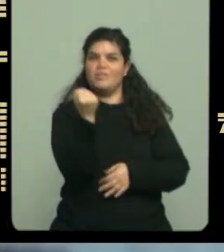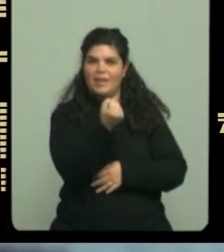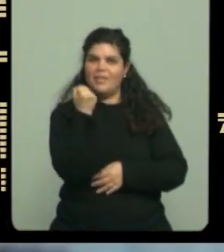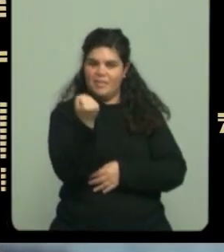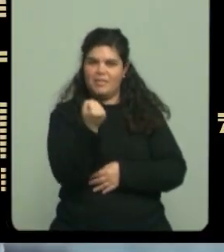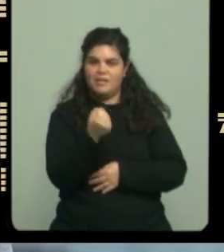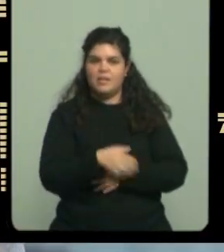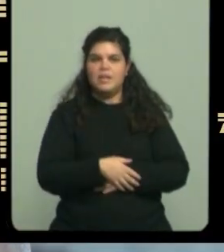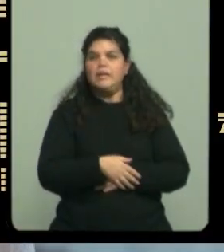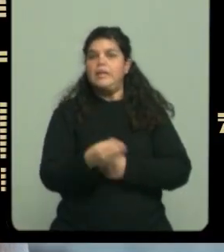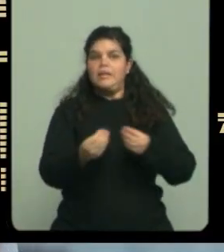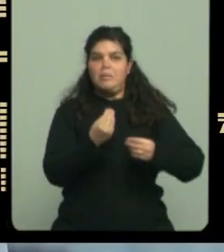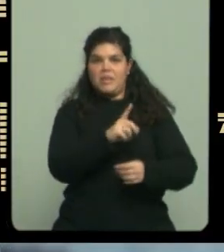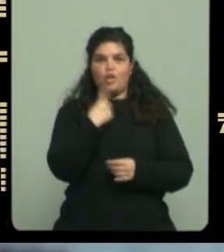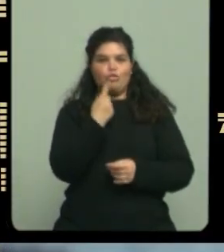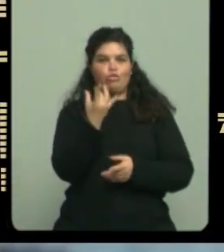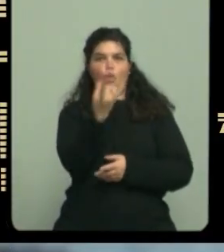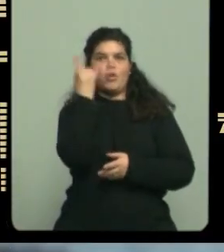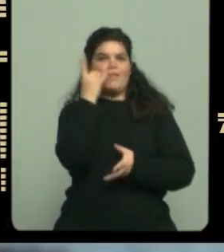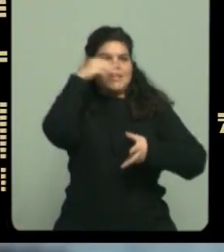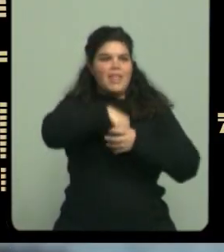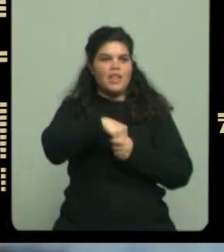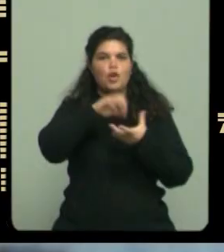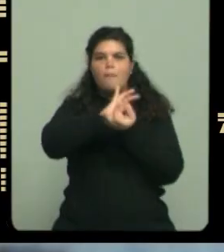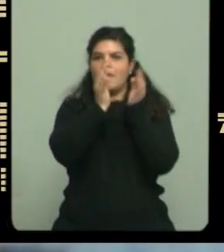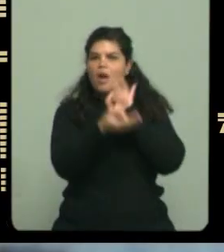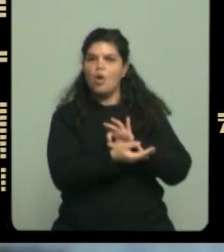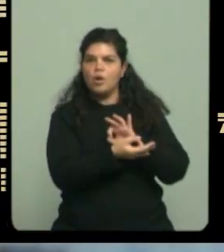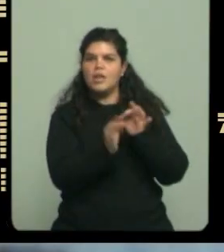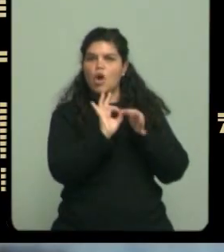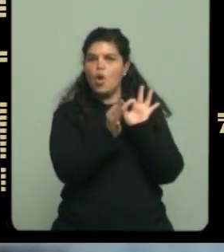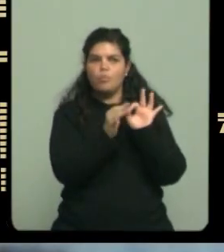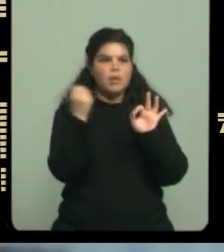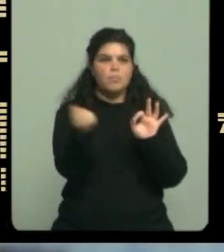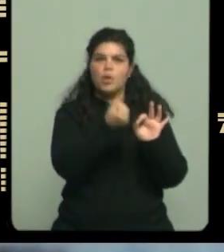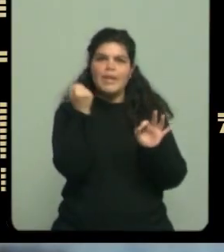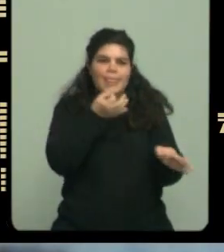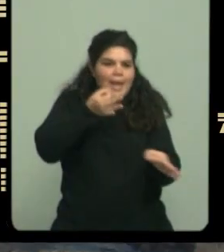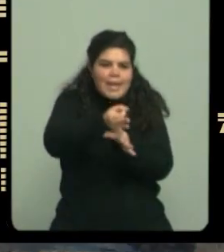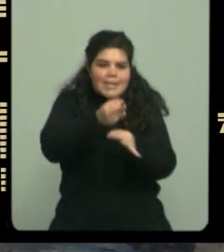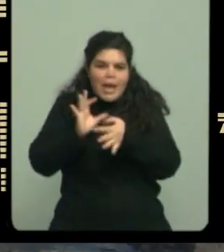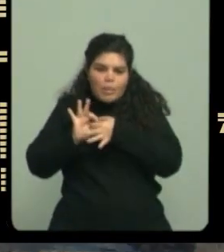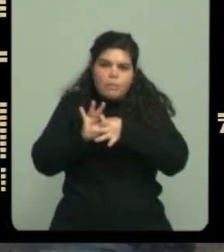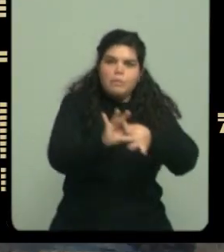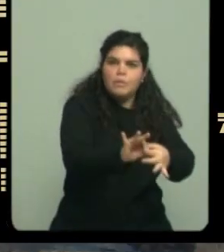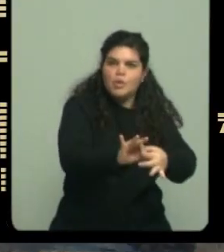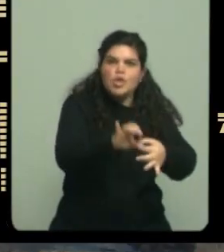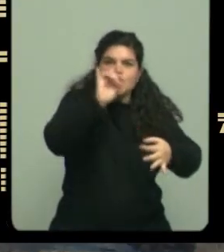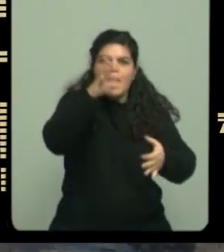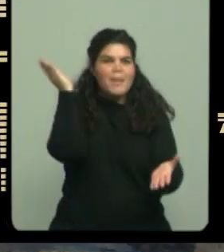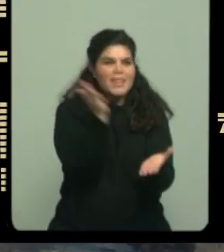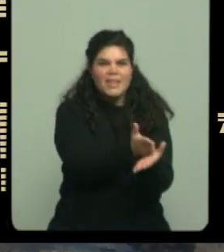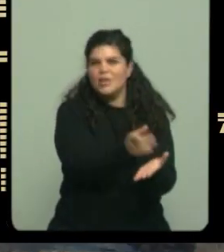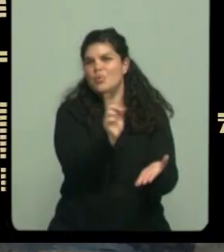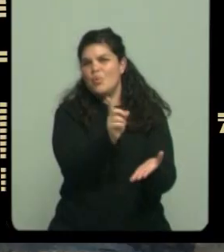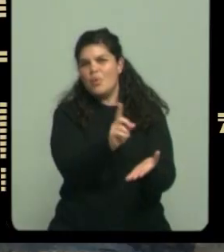si no generamos prácticas pedagógicas, tampoco tiene mucho sentido. Y además teniendo en cuenta que quienes son hoy parte de la universidad,